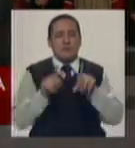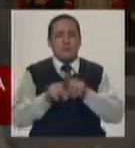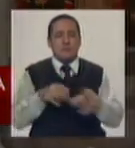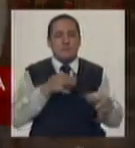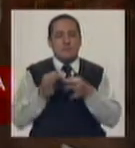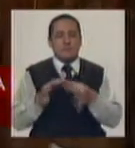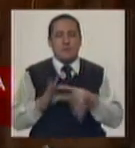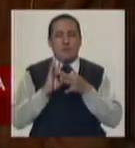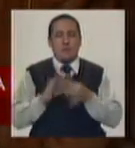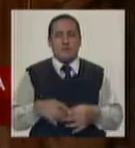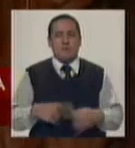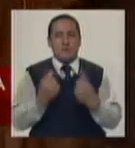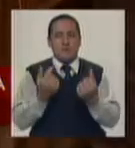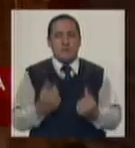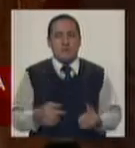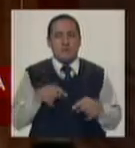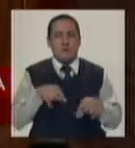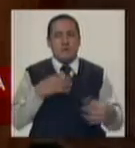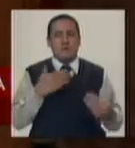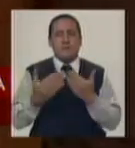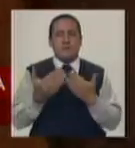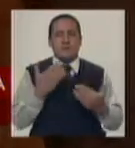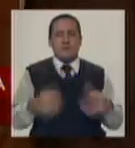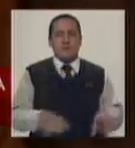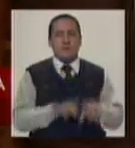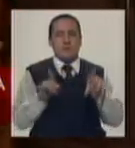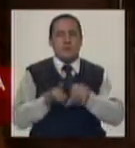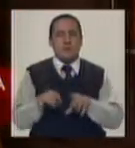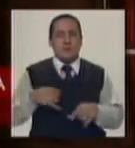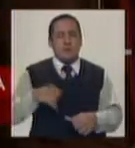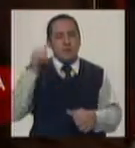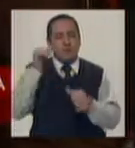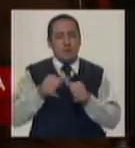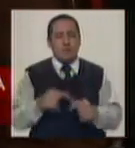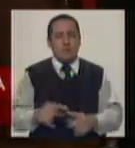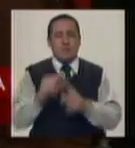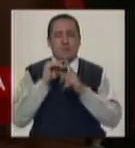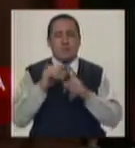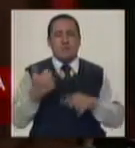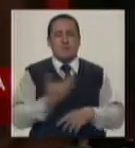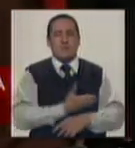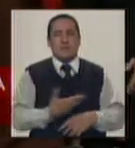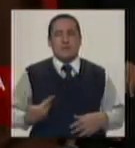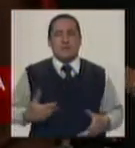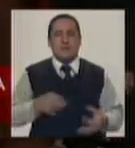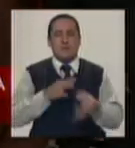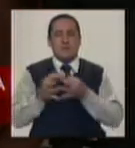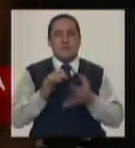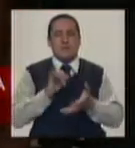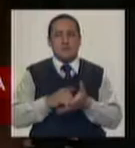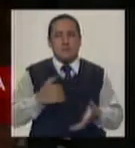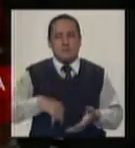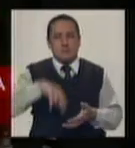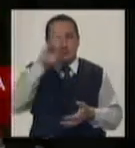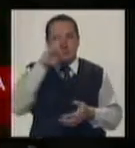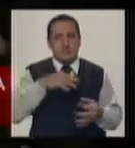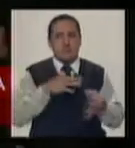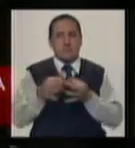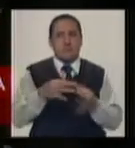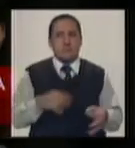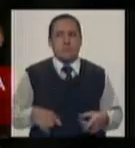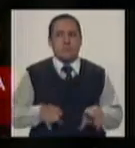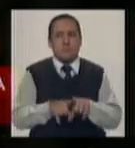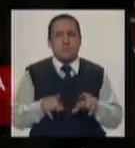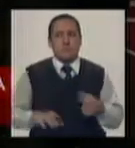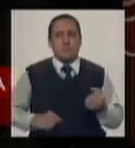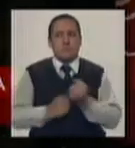especulación financiera. En ese sentido, recordamos las palabras del jefe de Estado, dijo que el Perú reafirmaba su